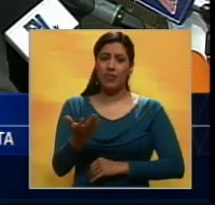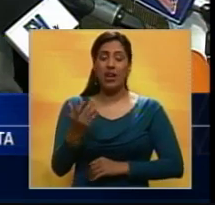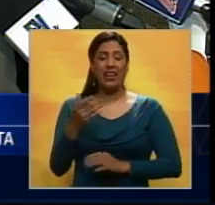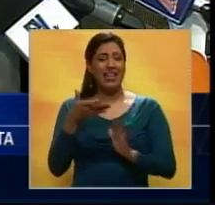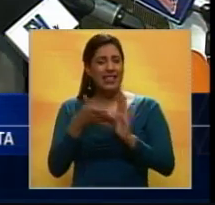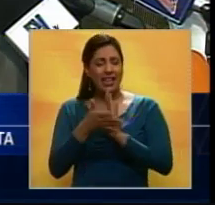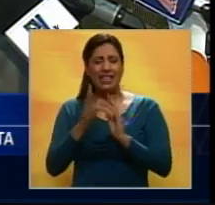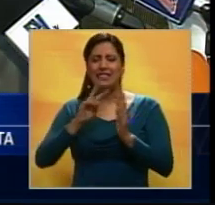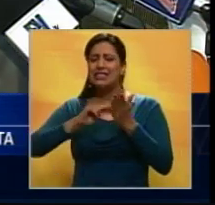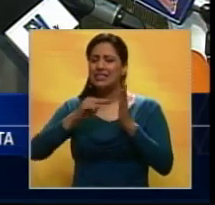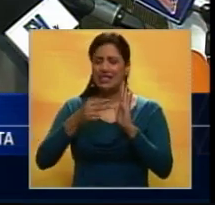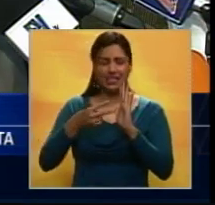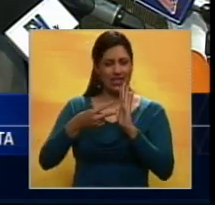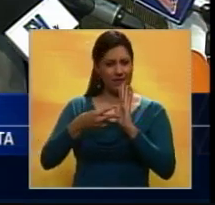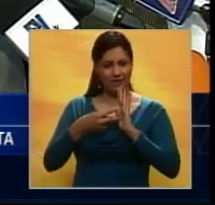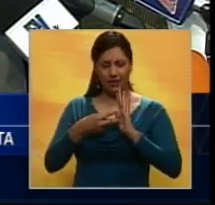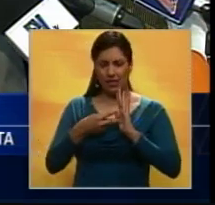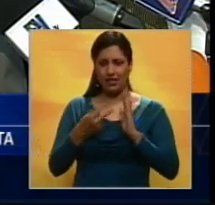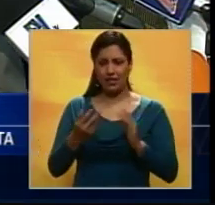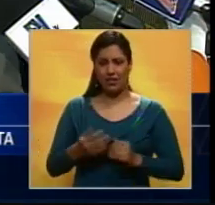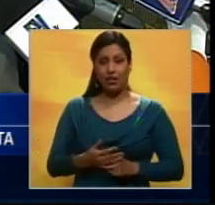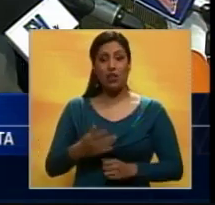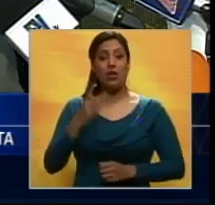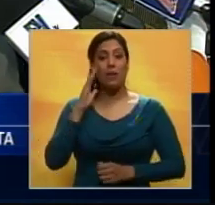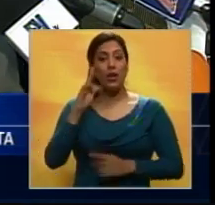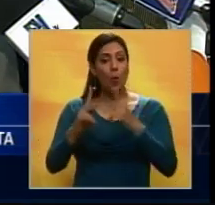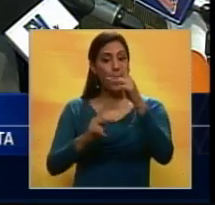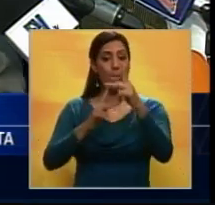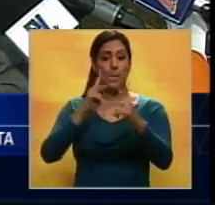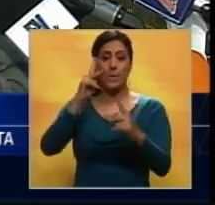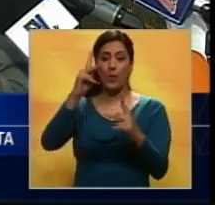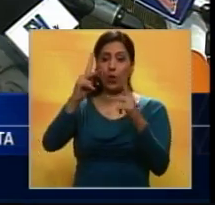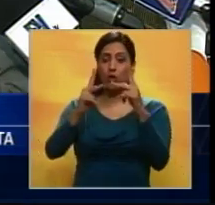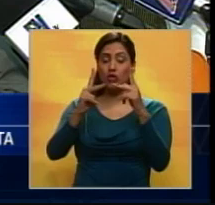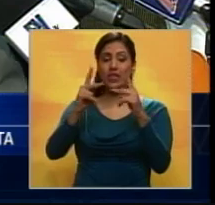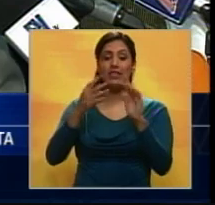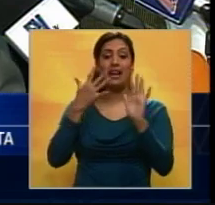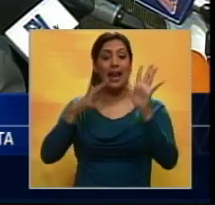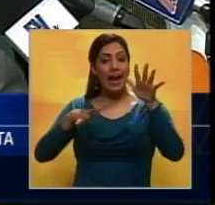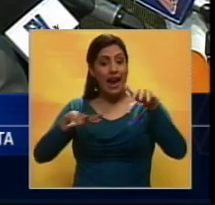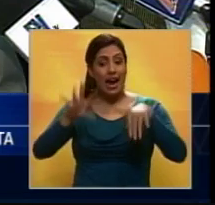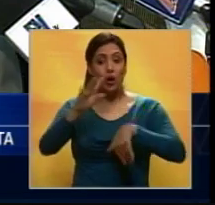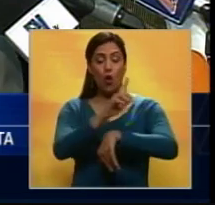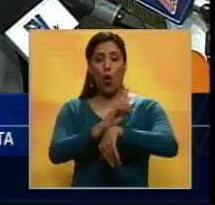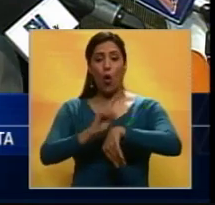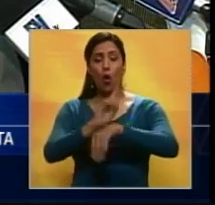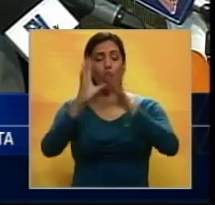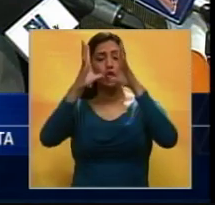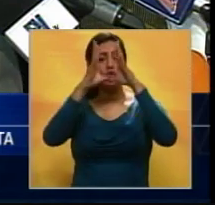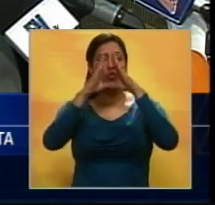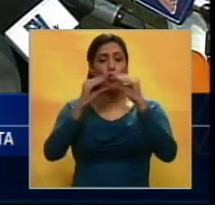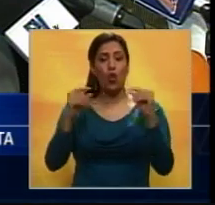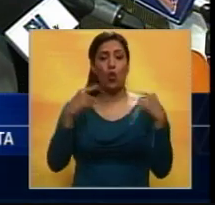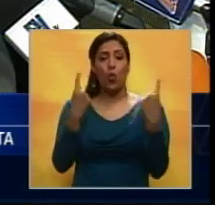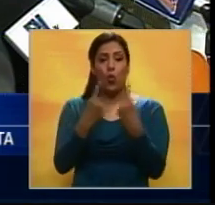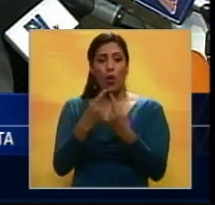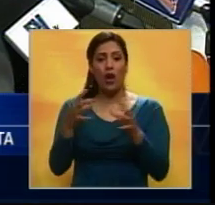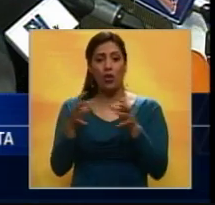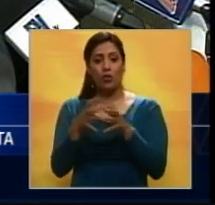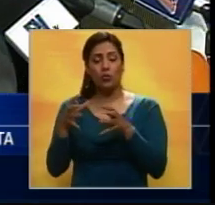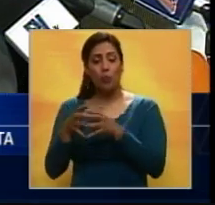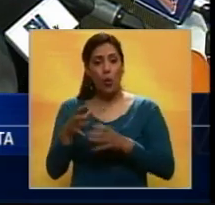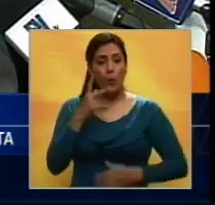lo que traduce un proceso de registro de 14 horas de todas las organizaciones